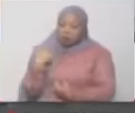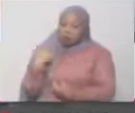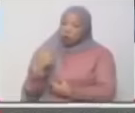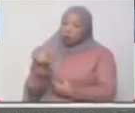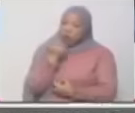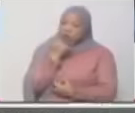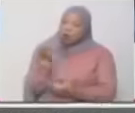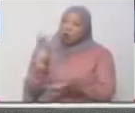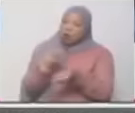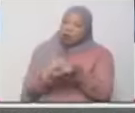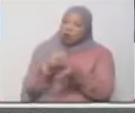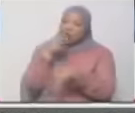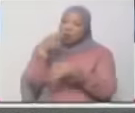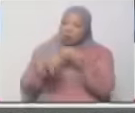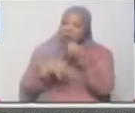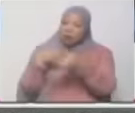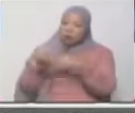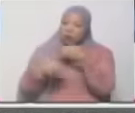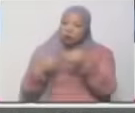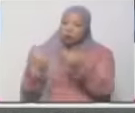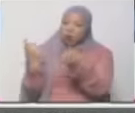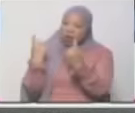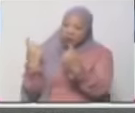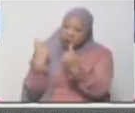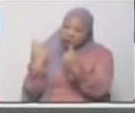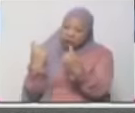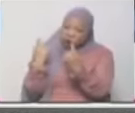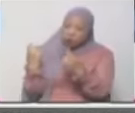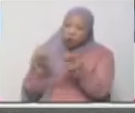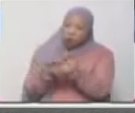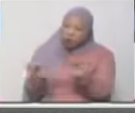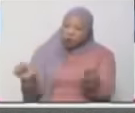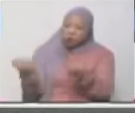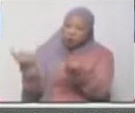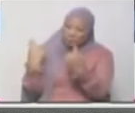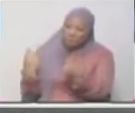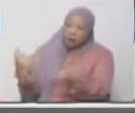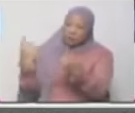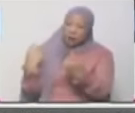mil cosas, nos educó. Y yo lo veo ayer,